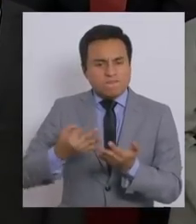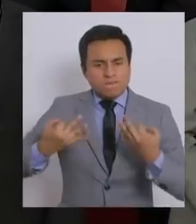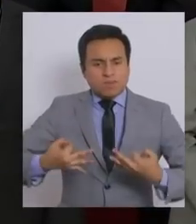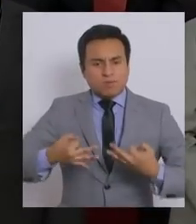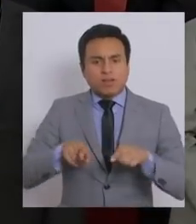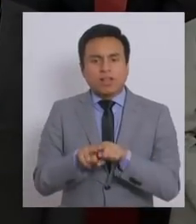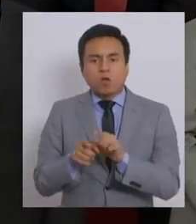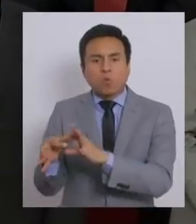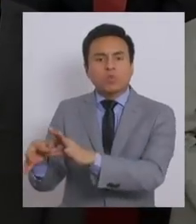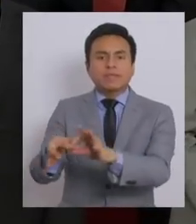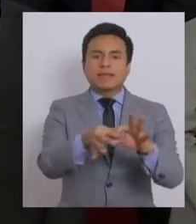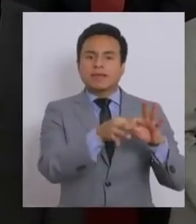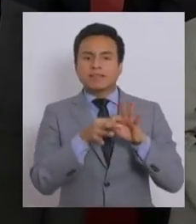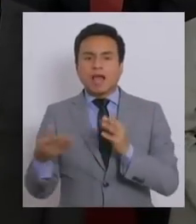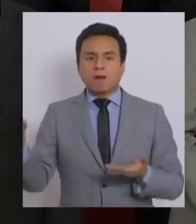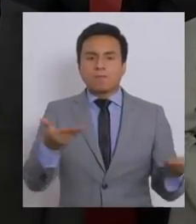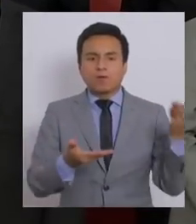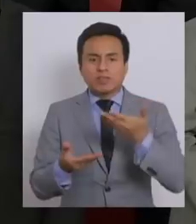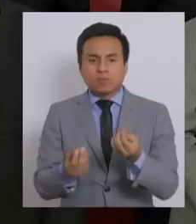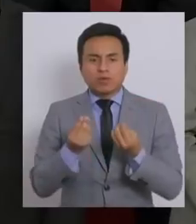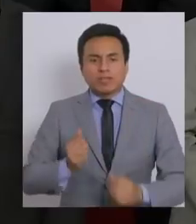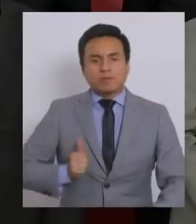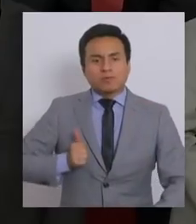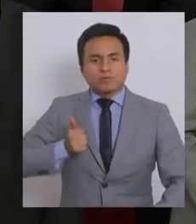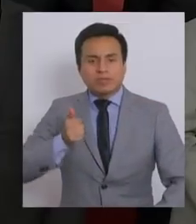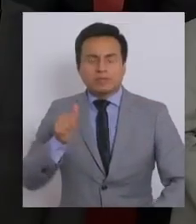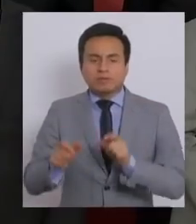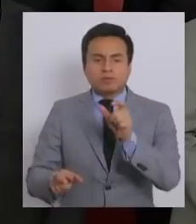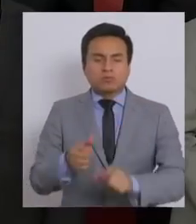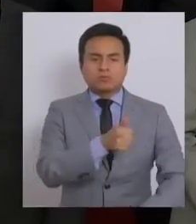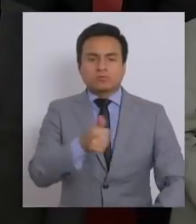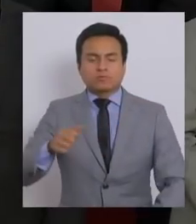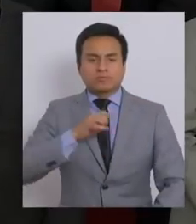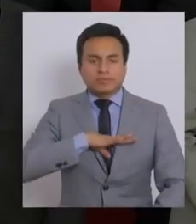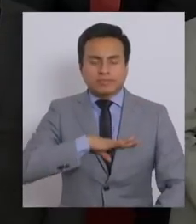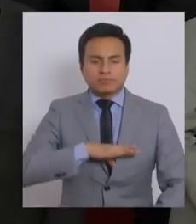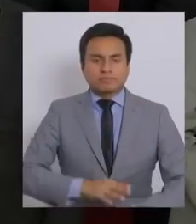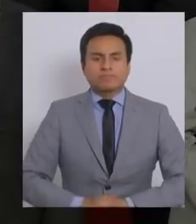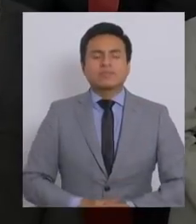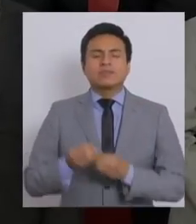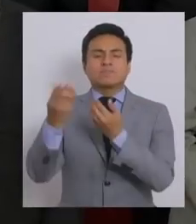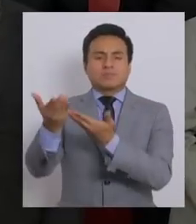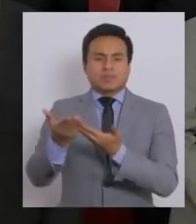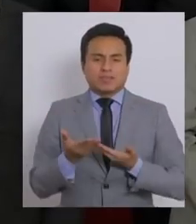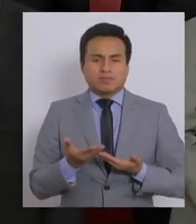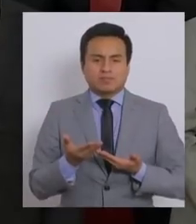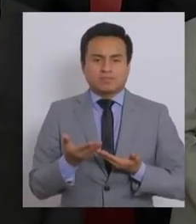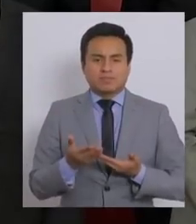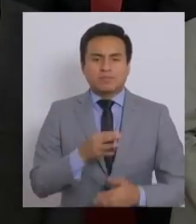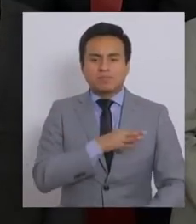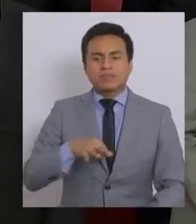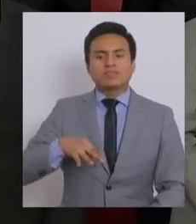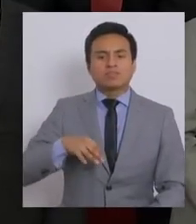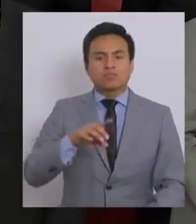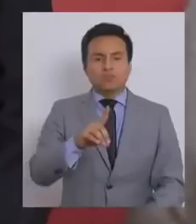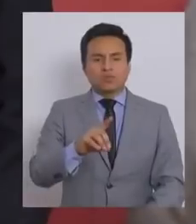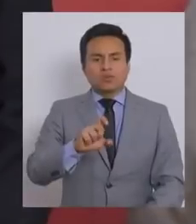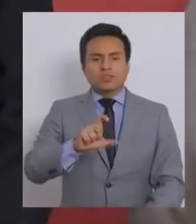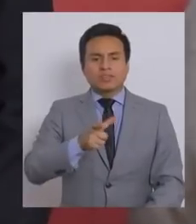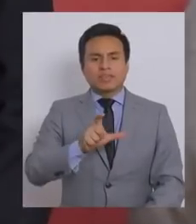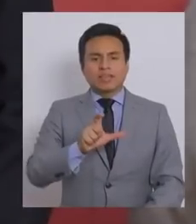con la unidad, el aporte y la buena voluntad de todos los chilenos. Bienvenidos, ministro